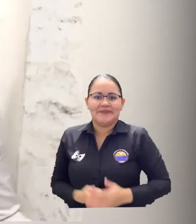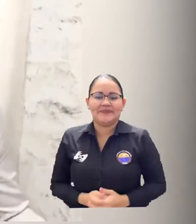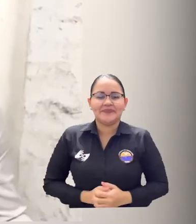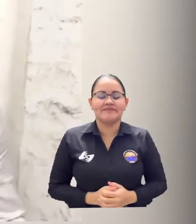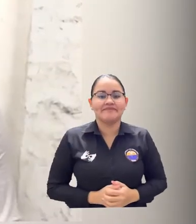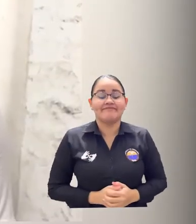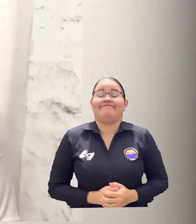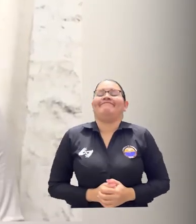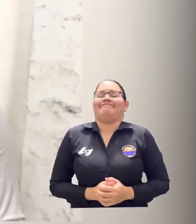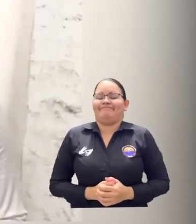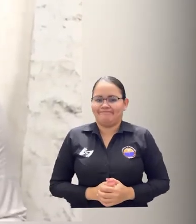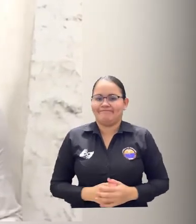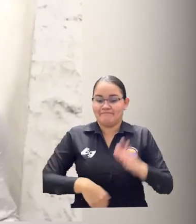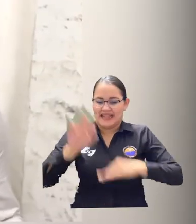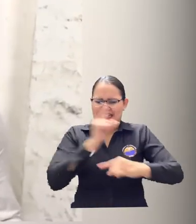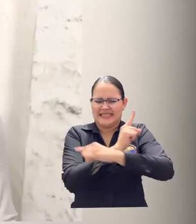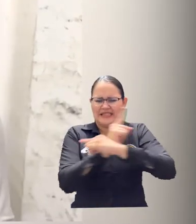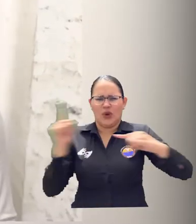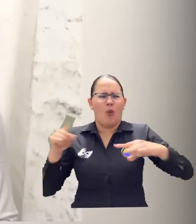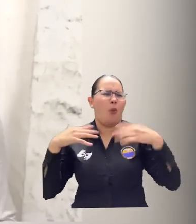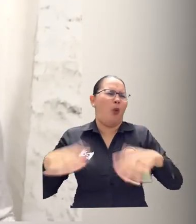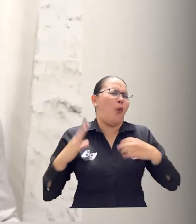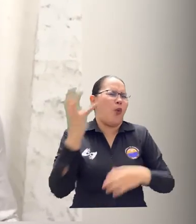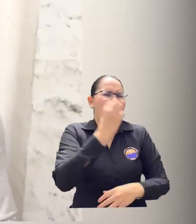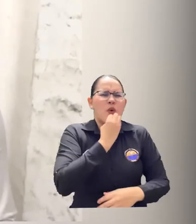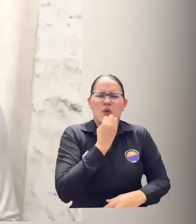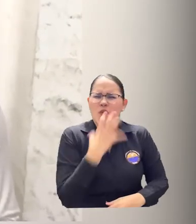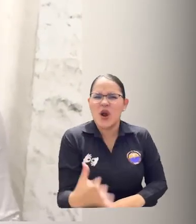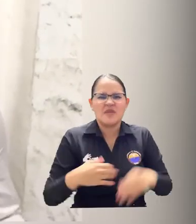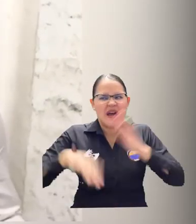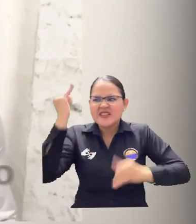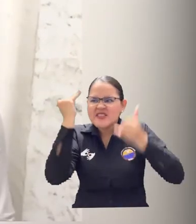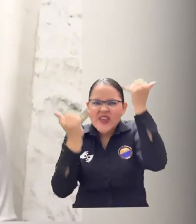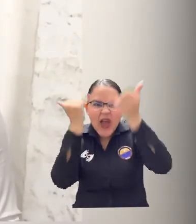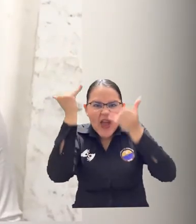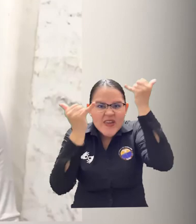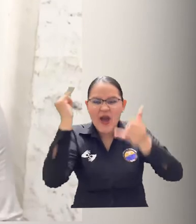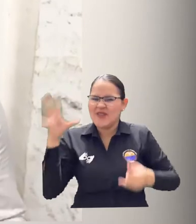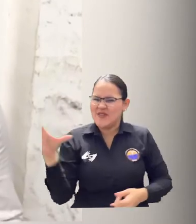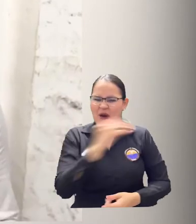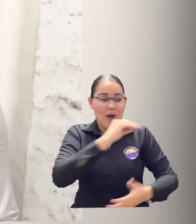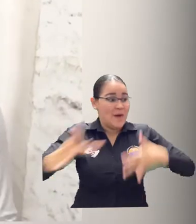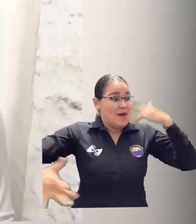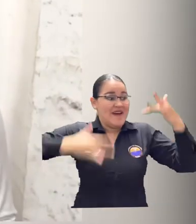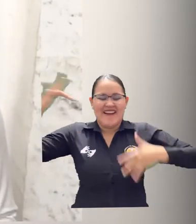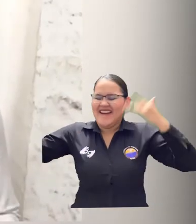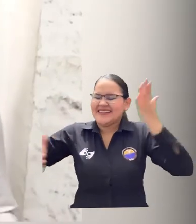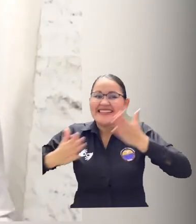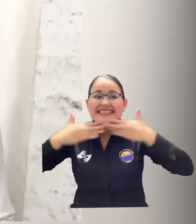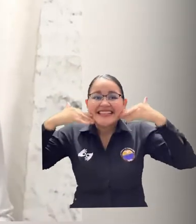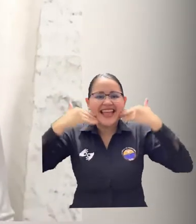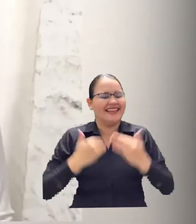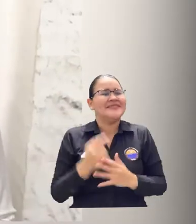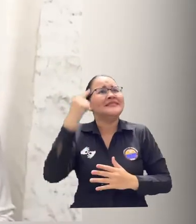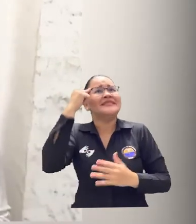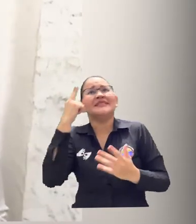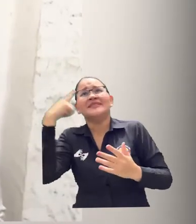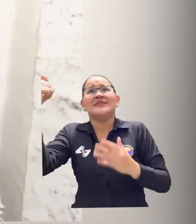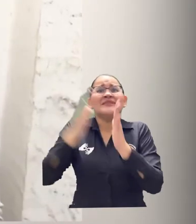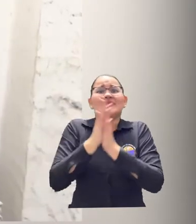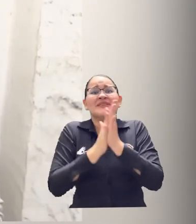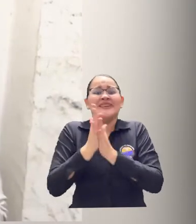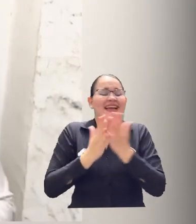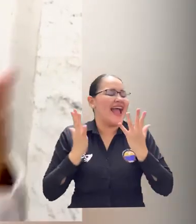Sin duda, una semana maravillosa, creativa, cargada de alegría y de nuevos sueños, porque eso hace